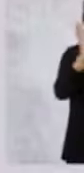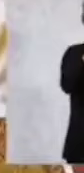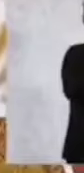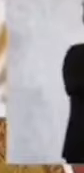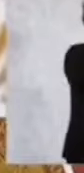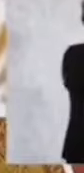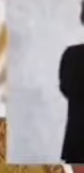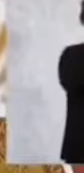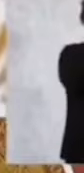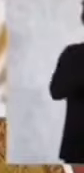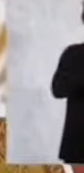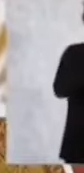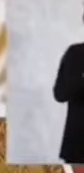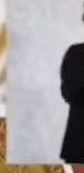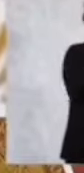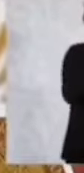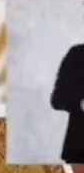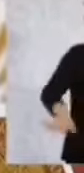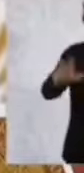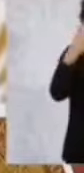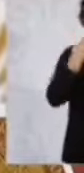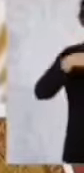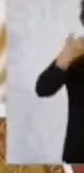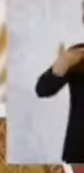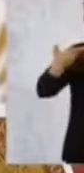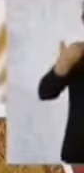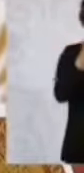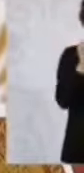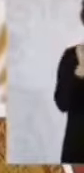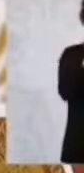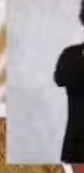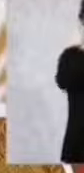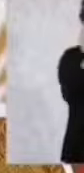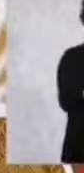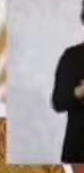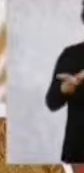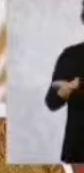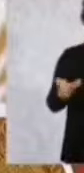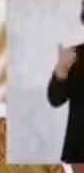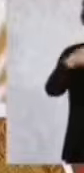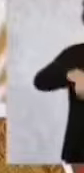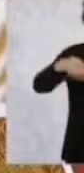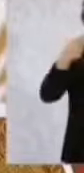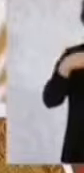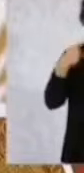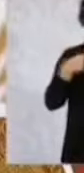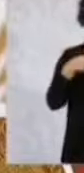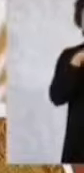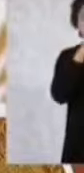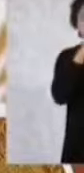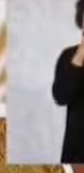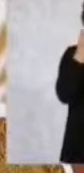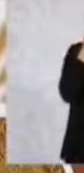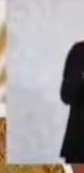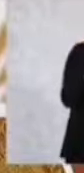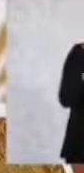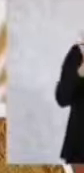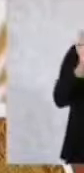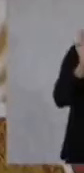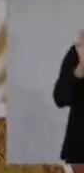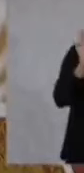lo quizo el pueblo el pueblo no hubiera eh votado de esa manera si no se hubieran querido la reformas que